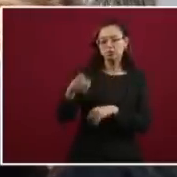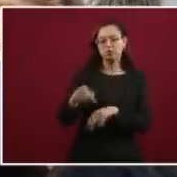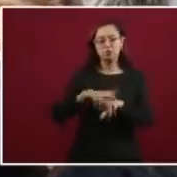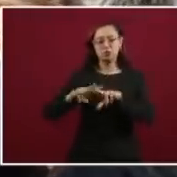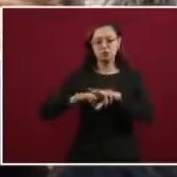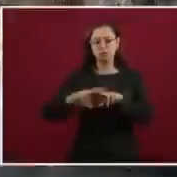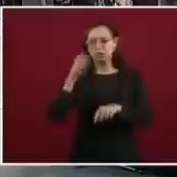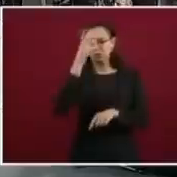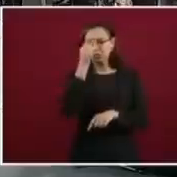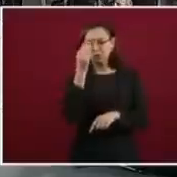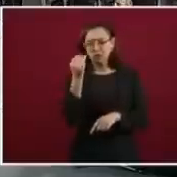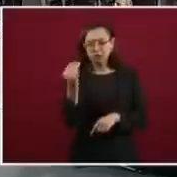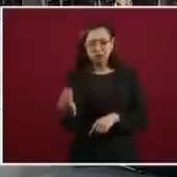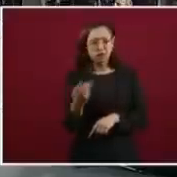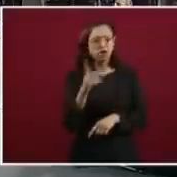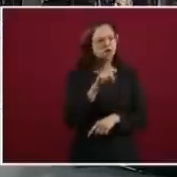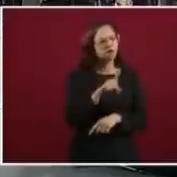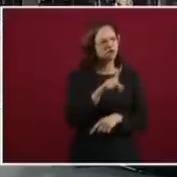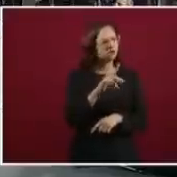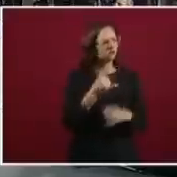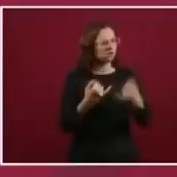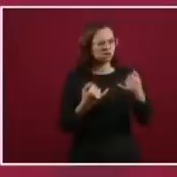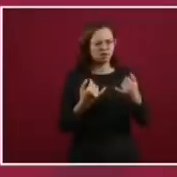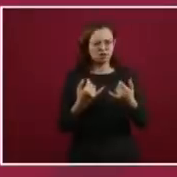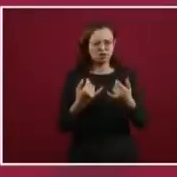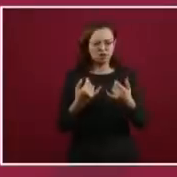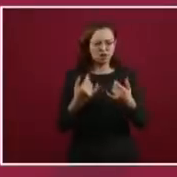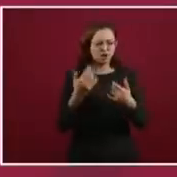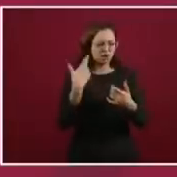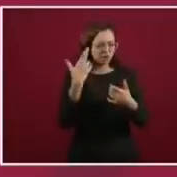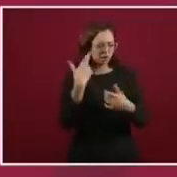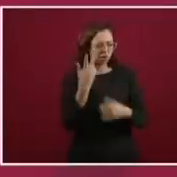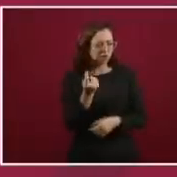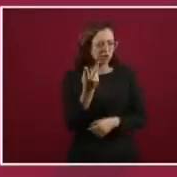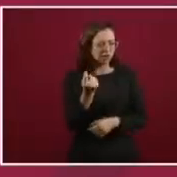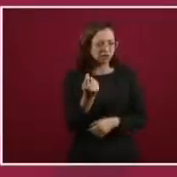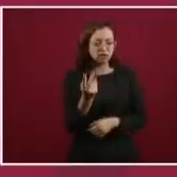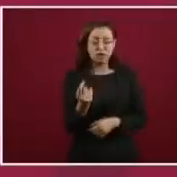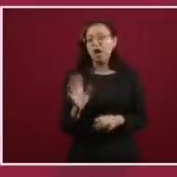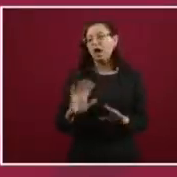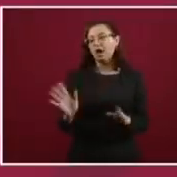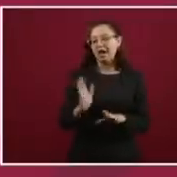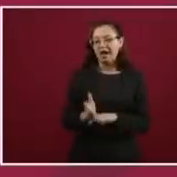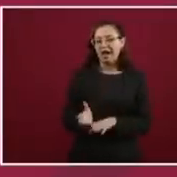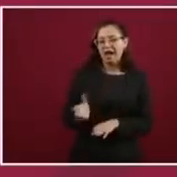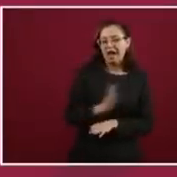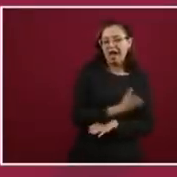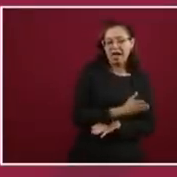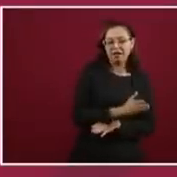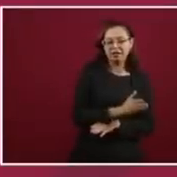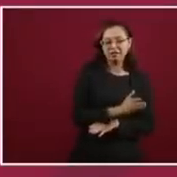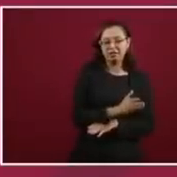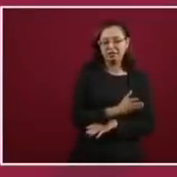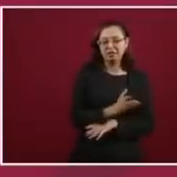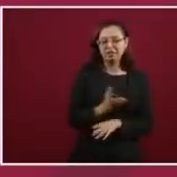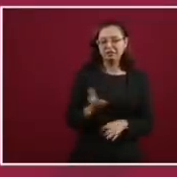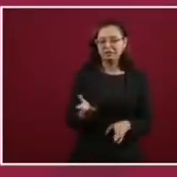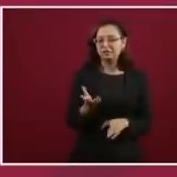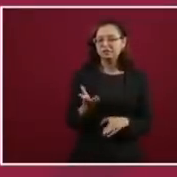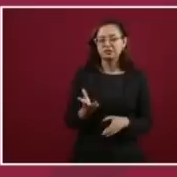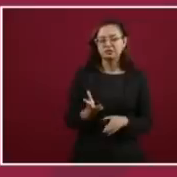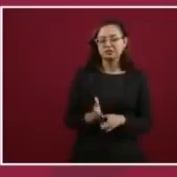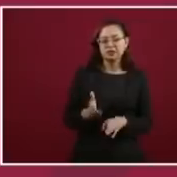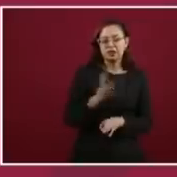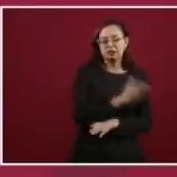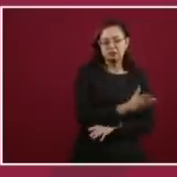la industria de la radio y televisiones boyantes ahí no va a haber este digo es una ceremonia que